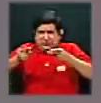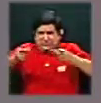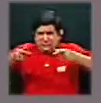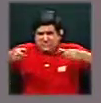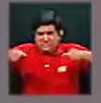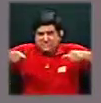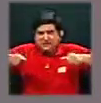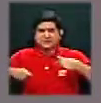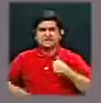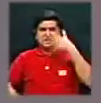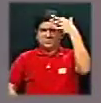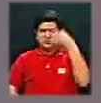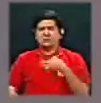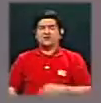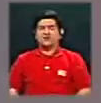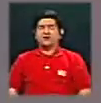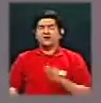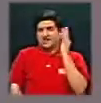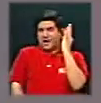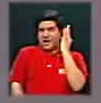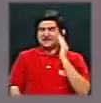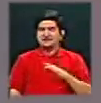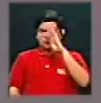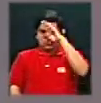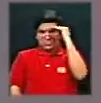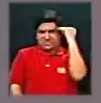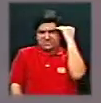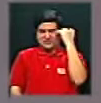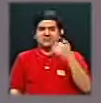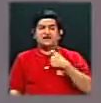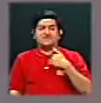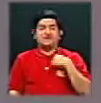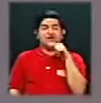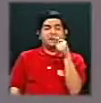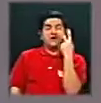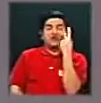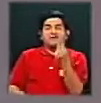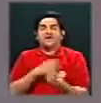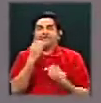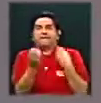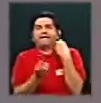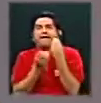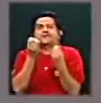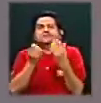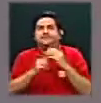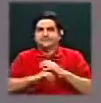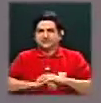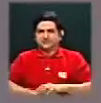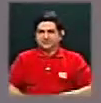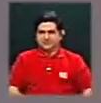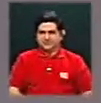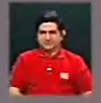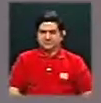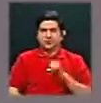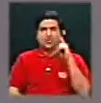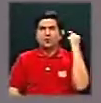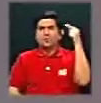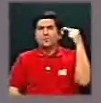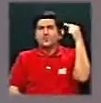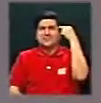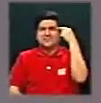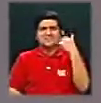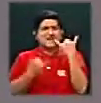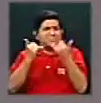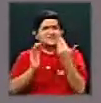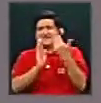me parece que a la señora Chinchilla lo que le tocó fue tener que vérselas con un estado ya de